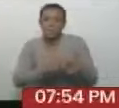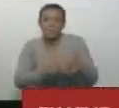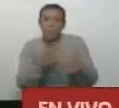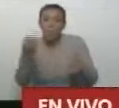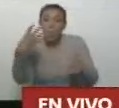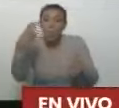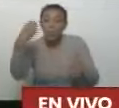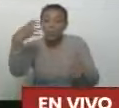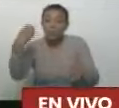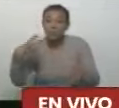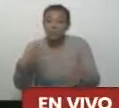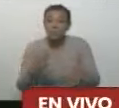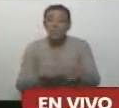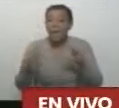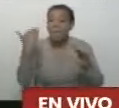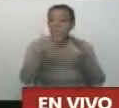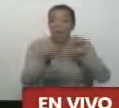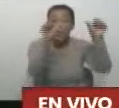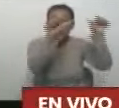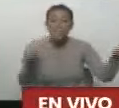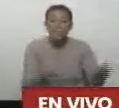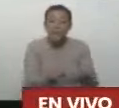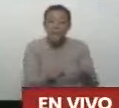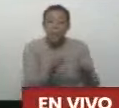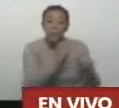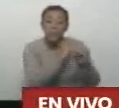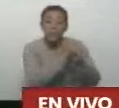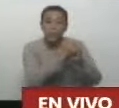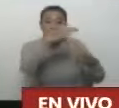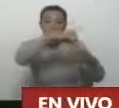luz. Ese sensor funciona. Él